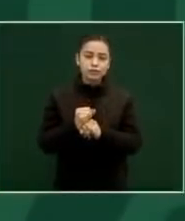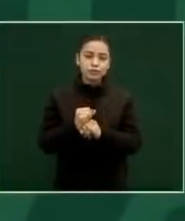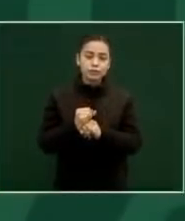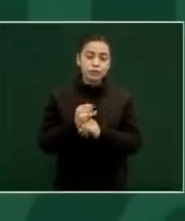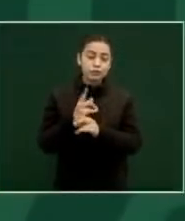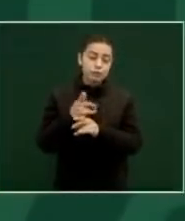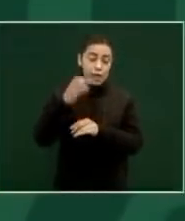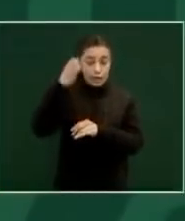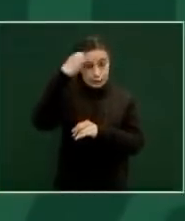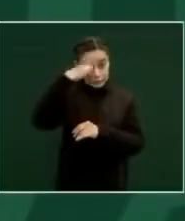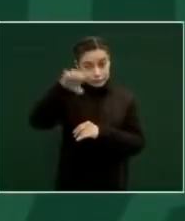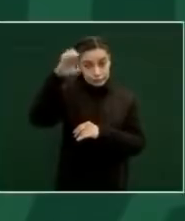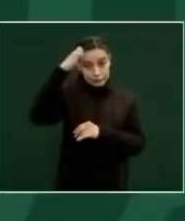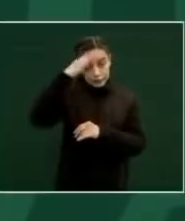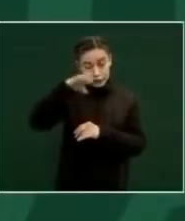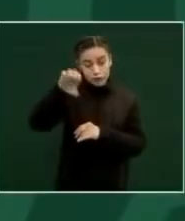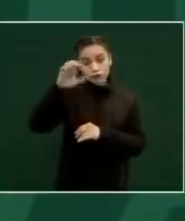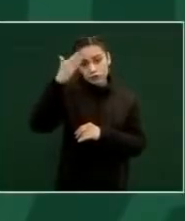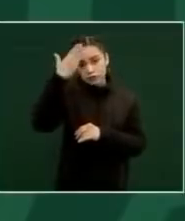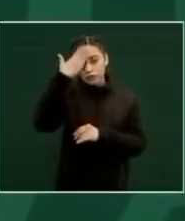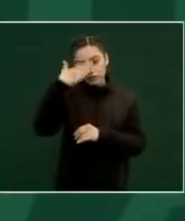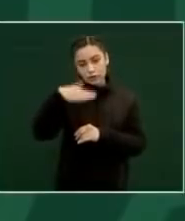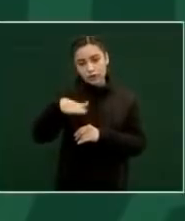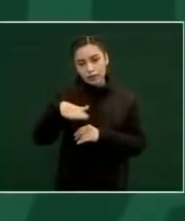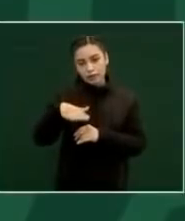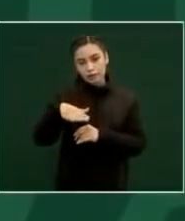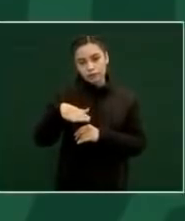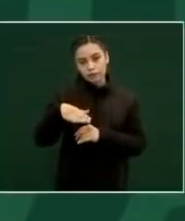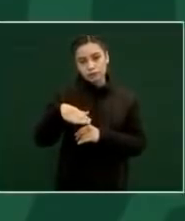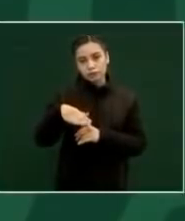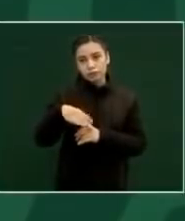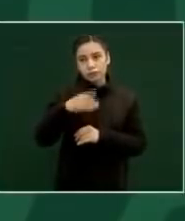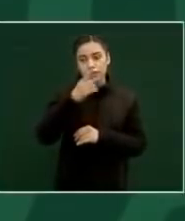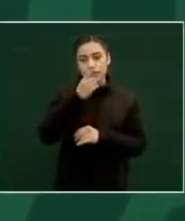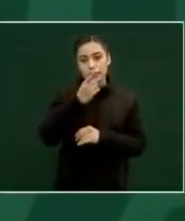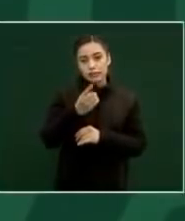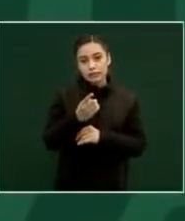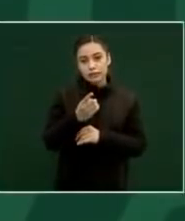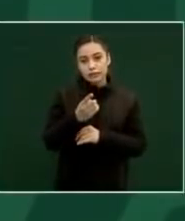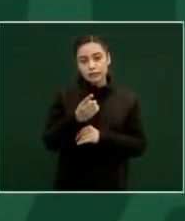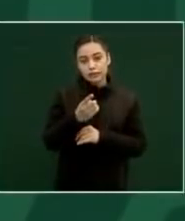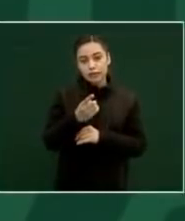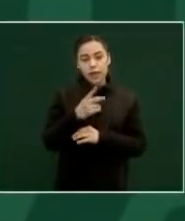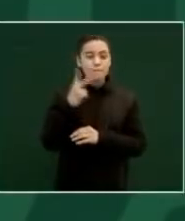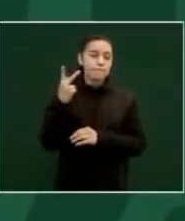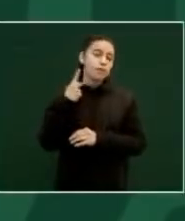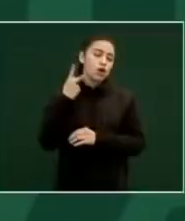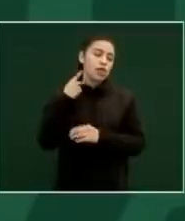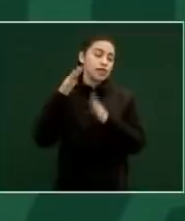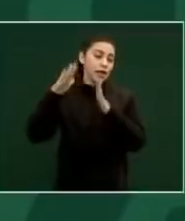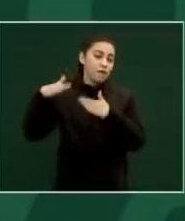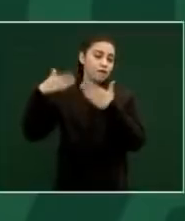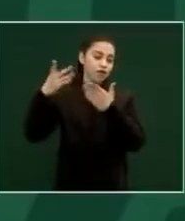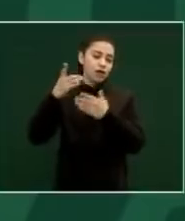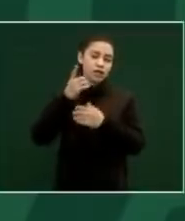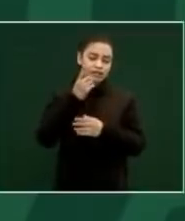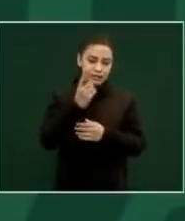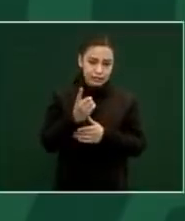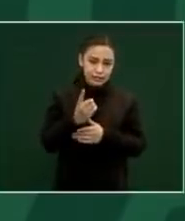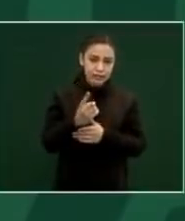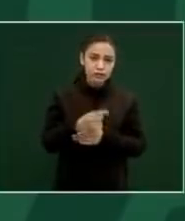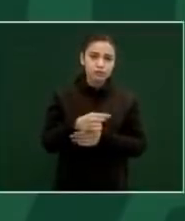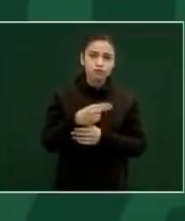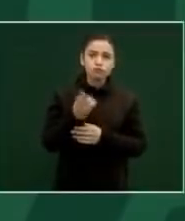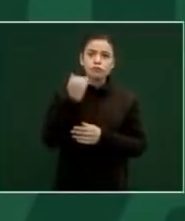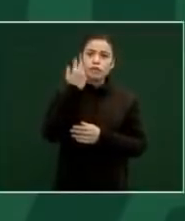las razones. Sobre el caso de su hijo José Ramón, dijo que ya es grande, que es independiente y que no